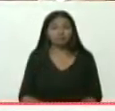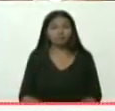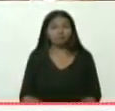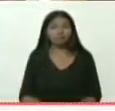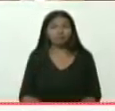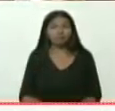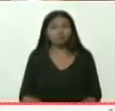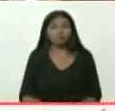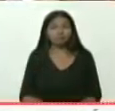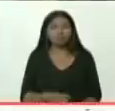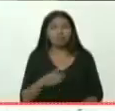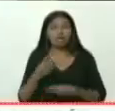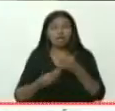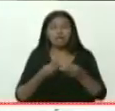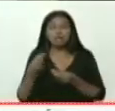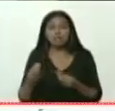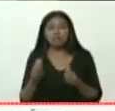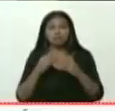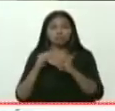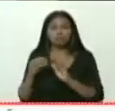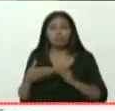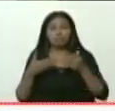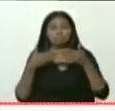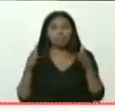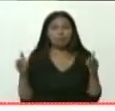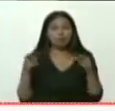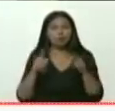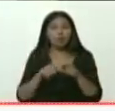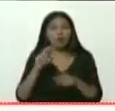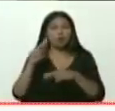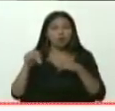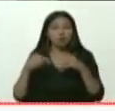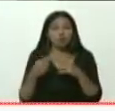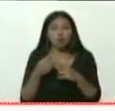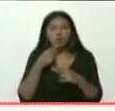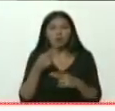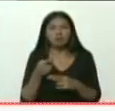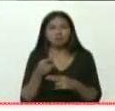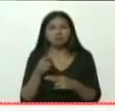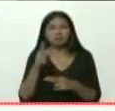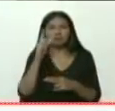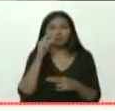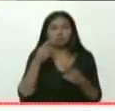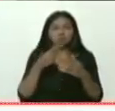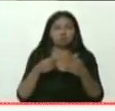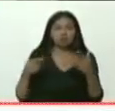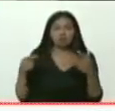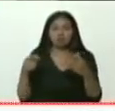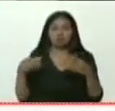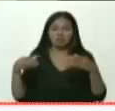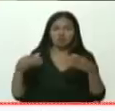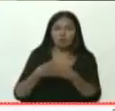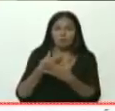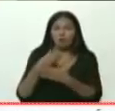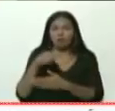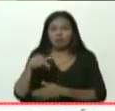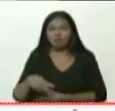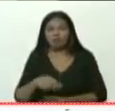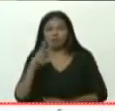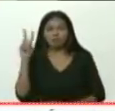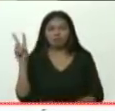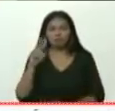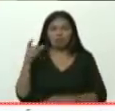Y mientras él hacía su demagogia pública de que nunca iba a hablar con el régimen,